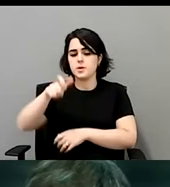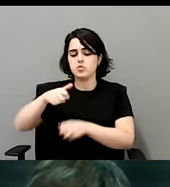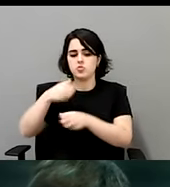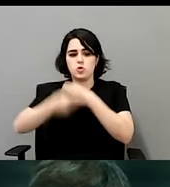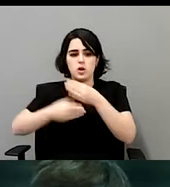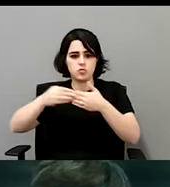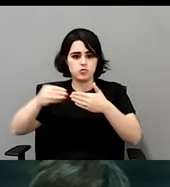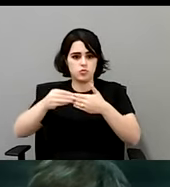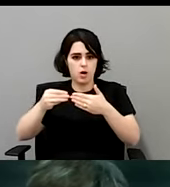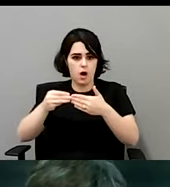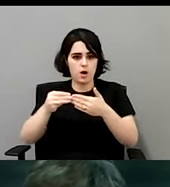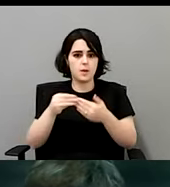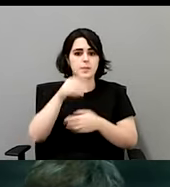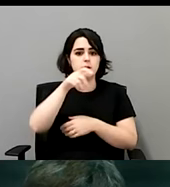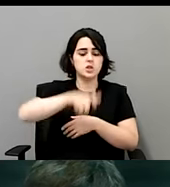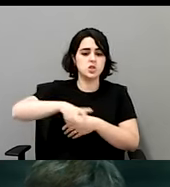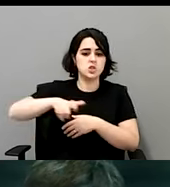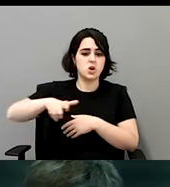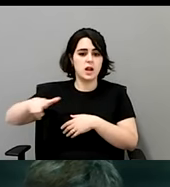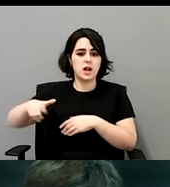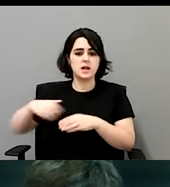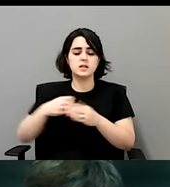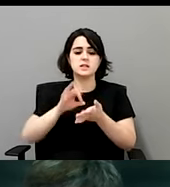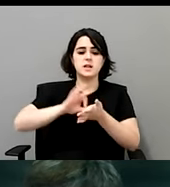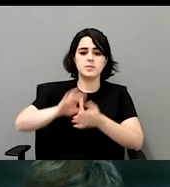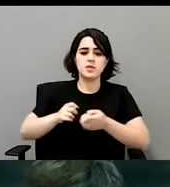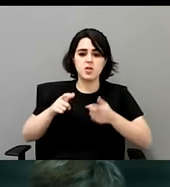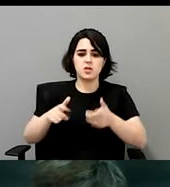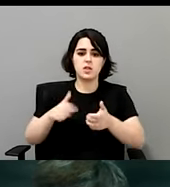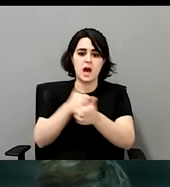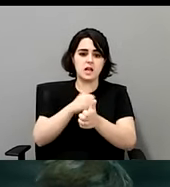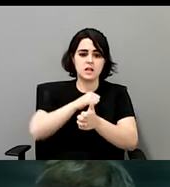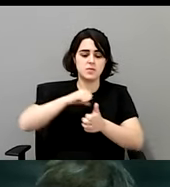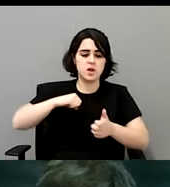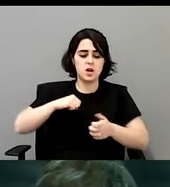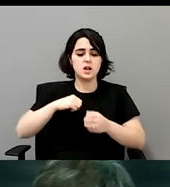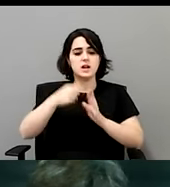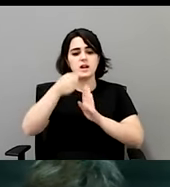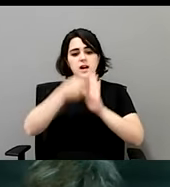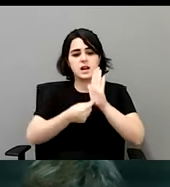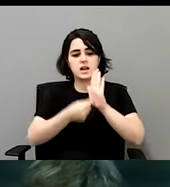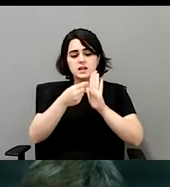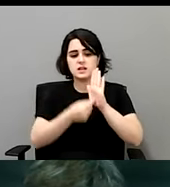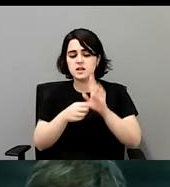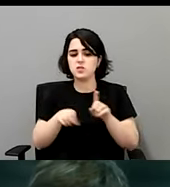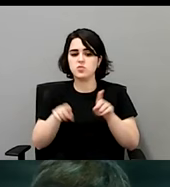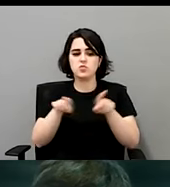personal reúne los idénticos requisitos, tanto en una modalidad como en